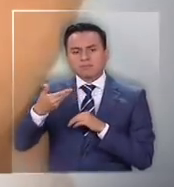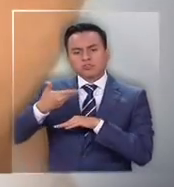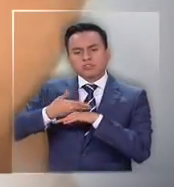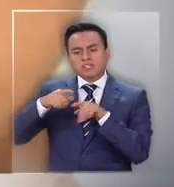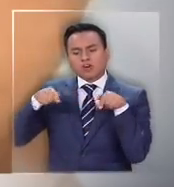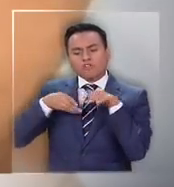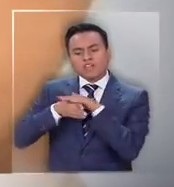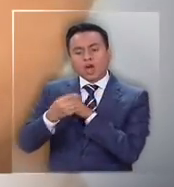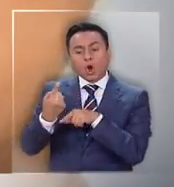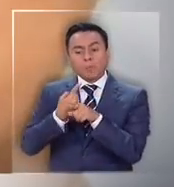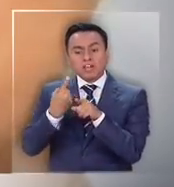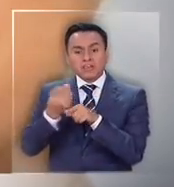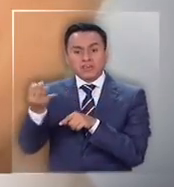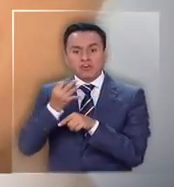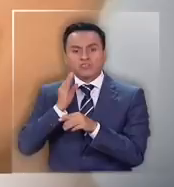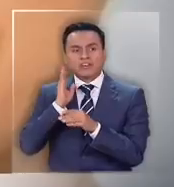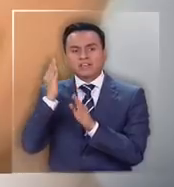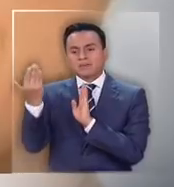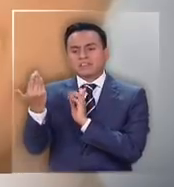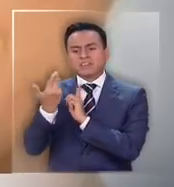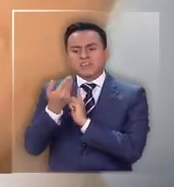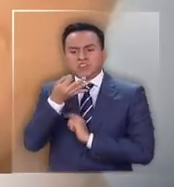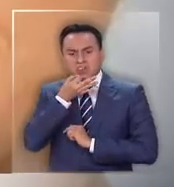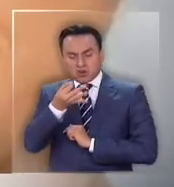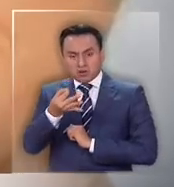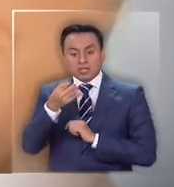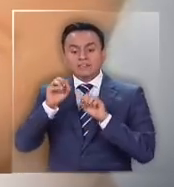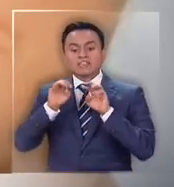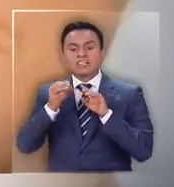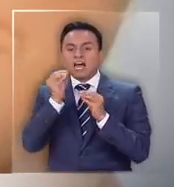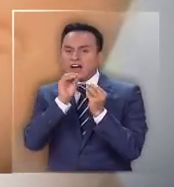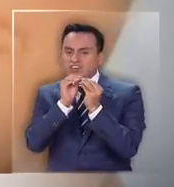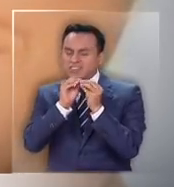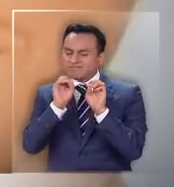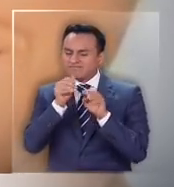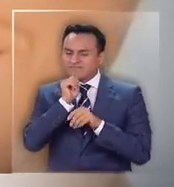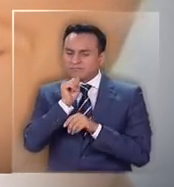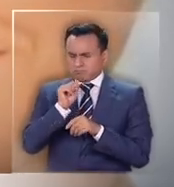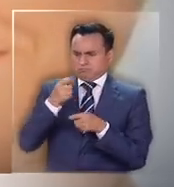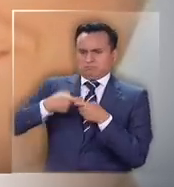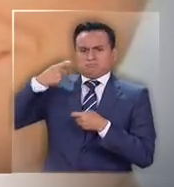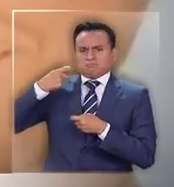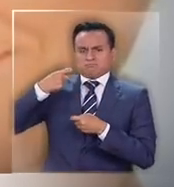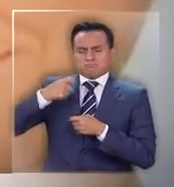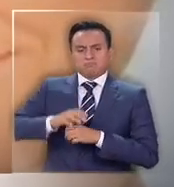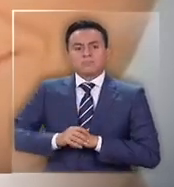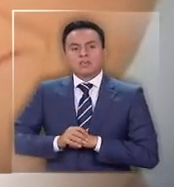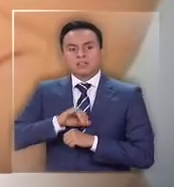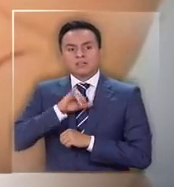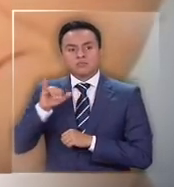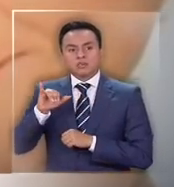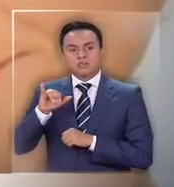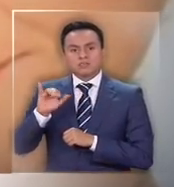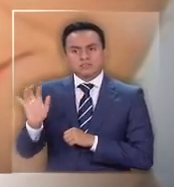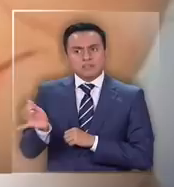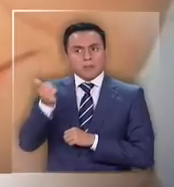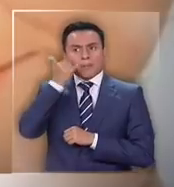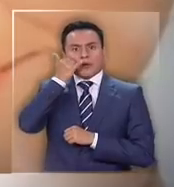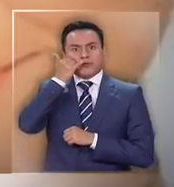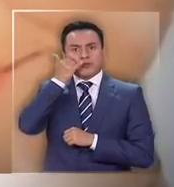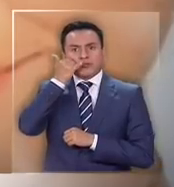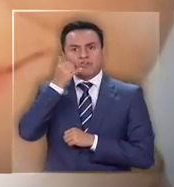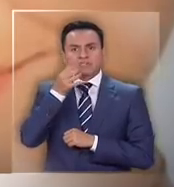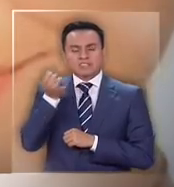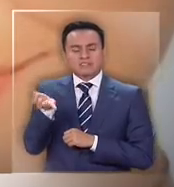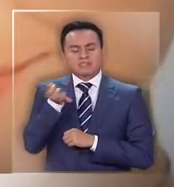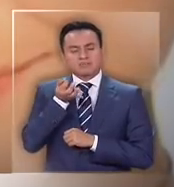oficina para conversar y dijo directamente: tengo que enseñarte a besar. Me negué rotundamente. Al rato recibí su llamado telefónico